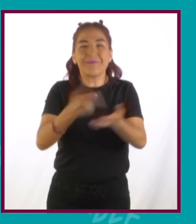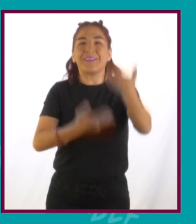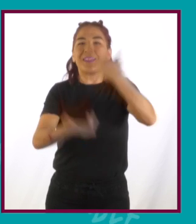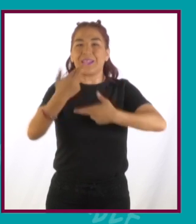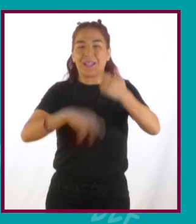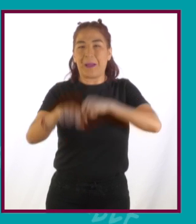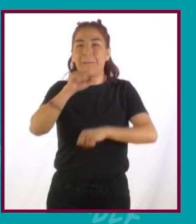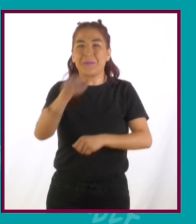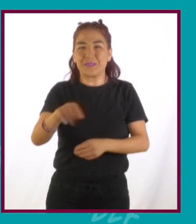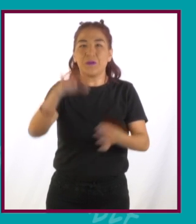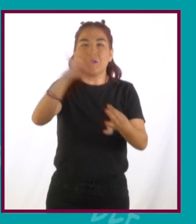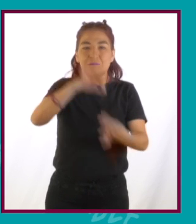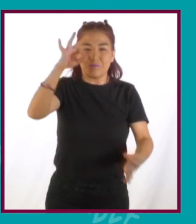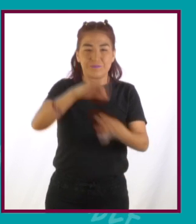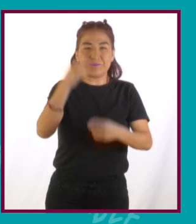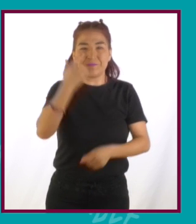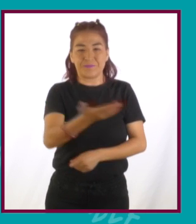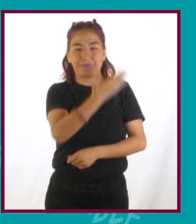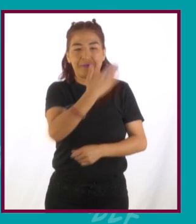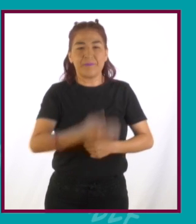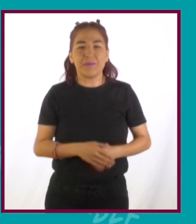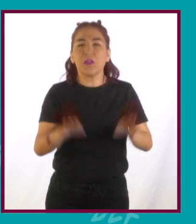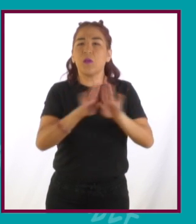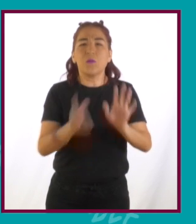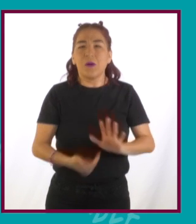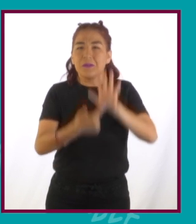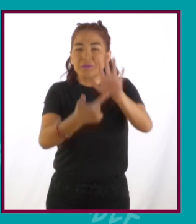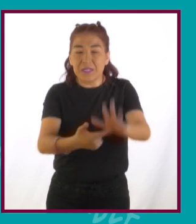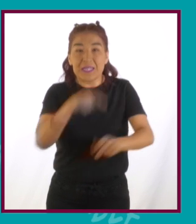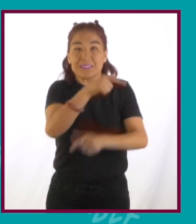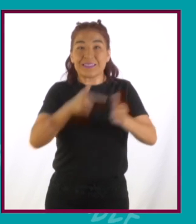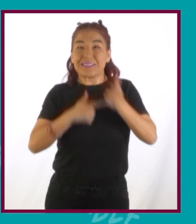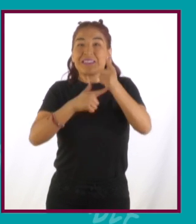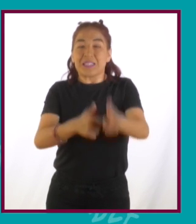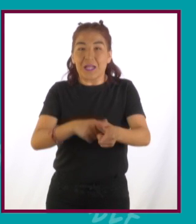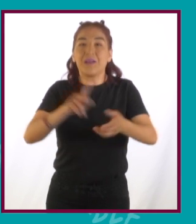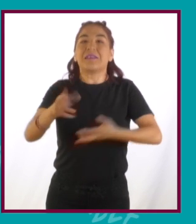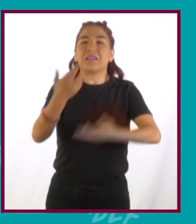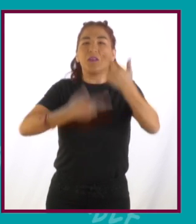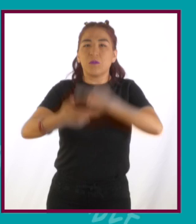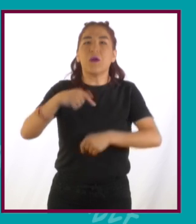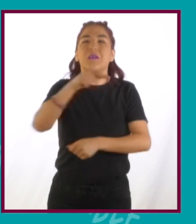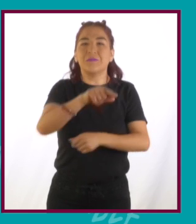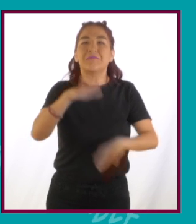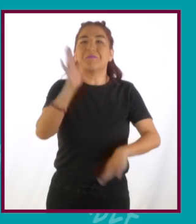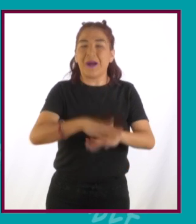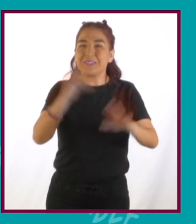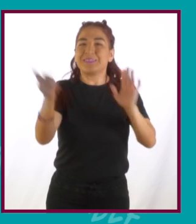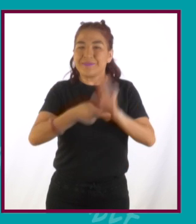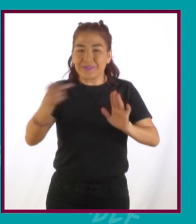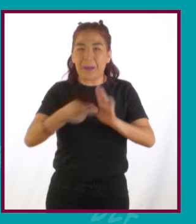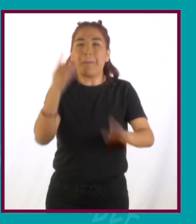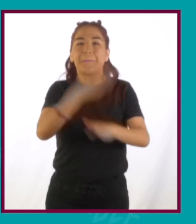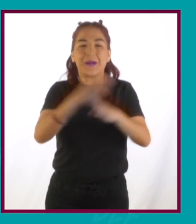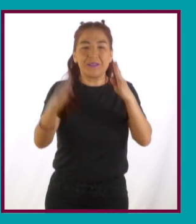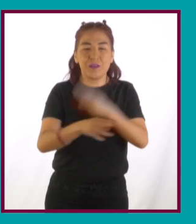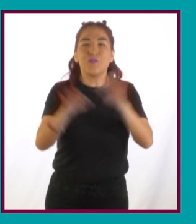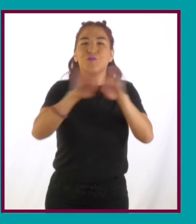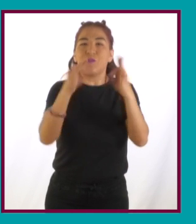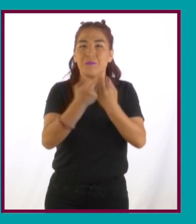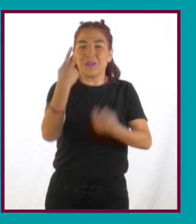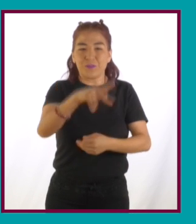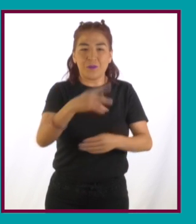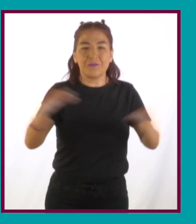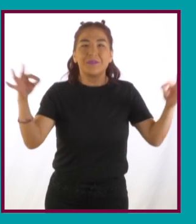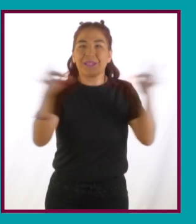es la constante recuperadora de nuestro resorte. Comprobamos así que la constante recuperadora varía de acuerdo al material